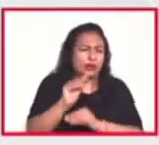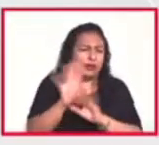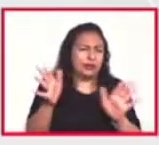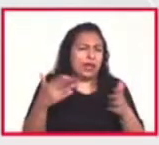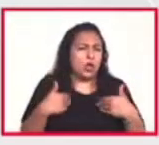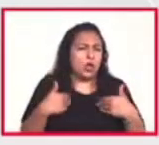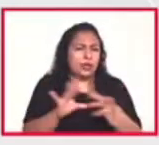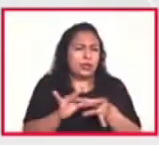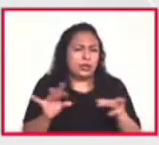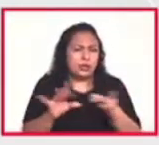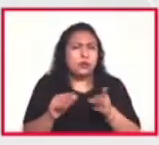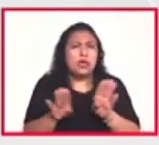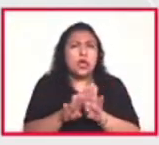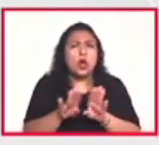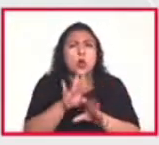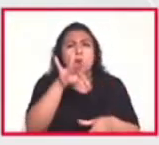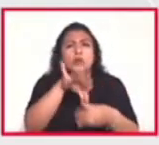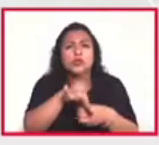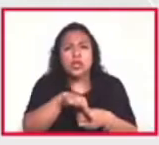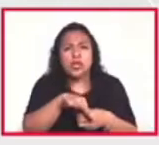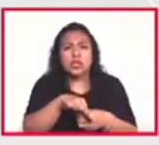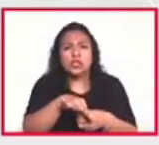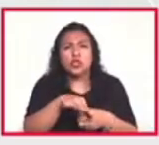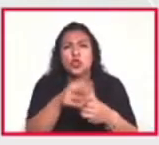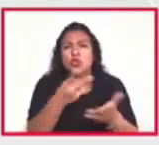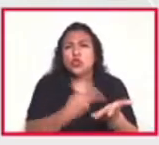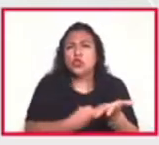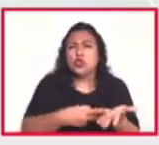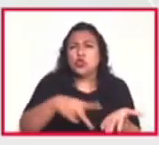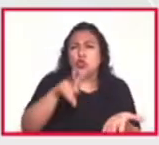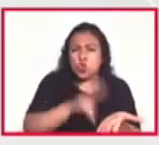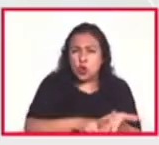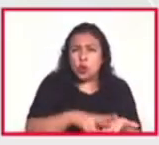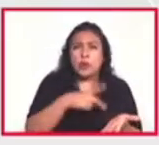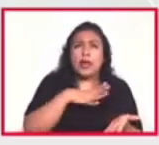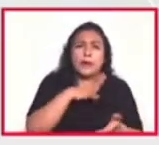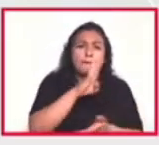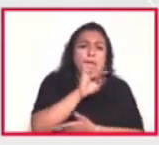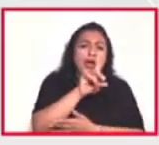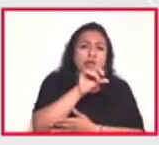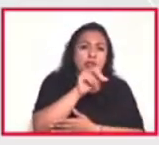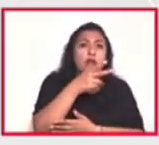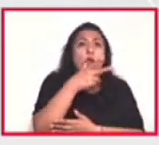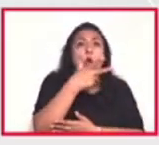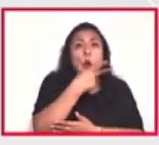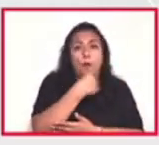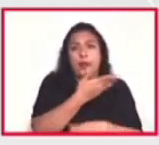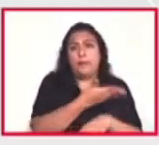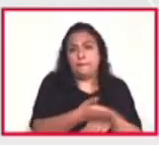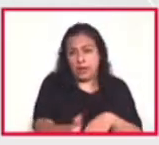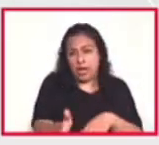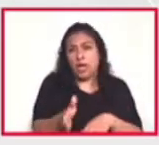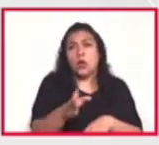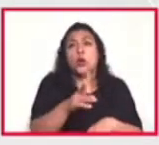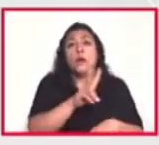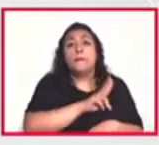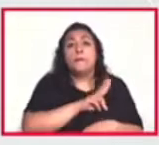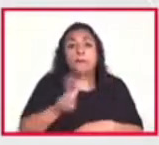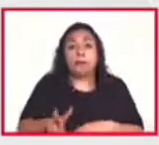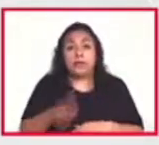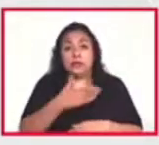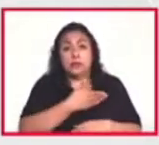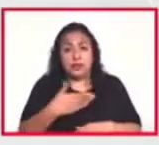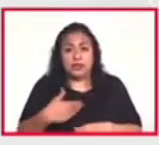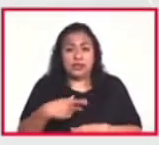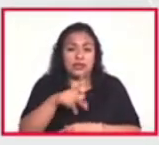explicaría esta selección de una dupla, en donde está Biden, un hombre blanco, y como vicepresidenta Kamala Harris, que